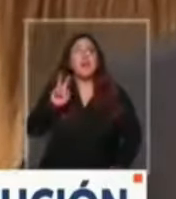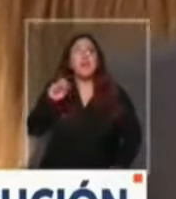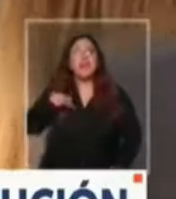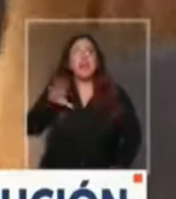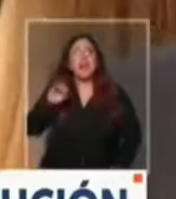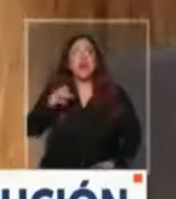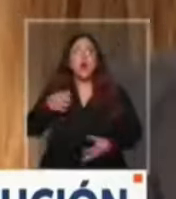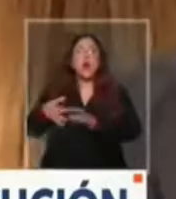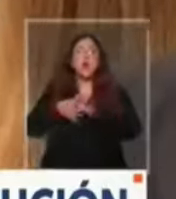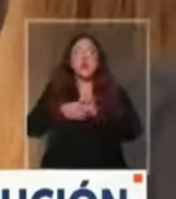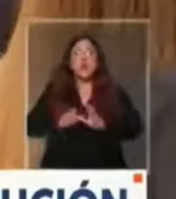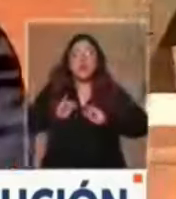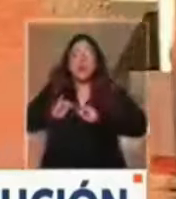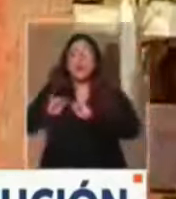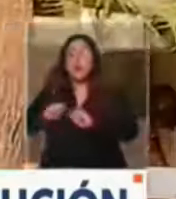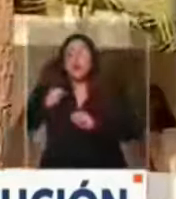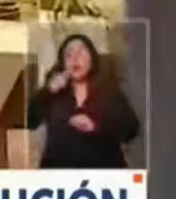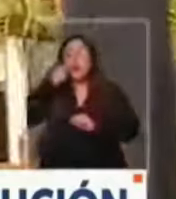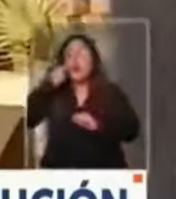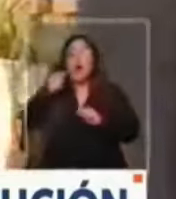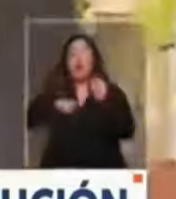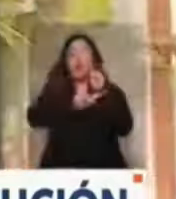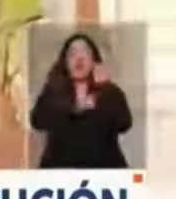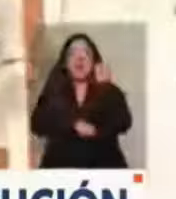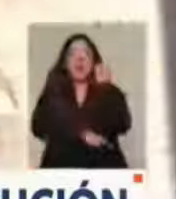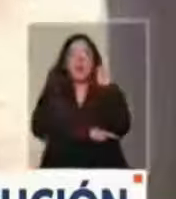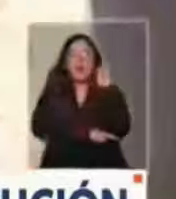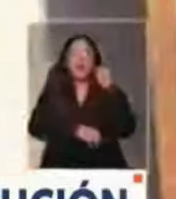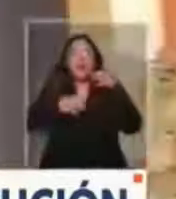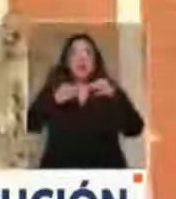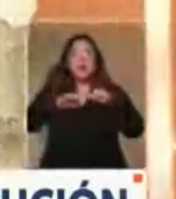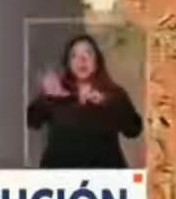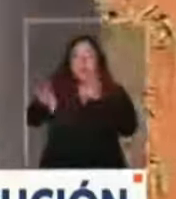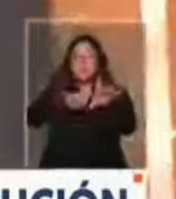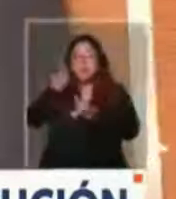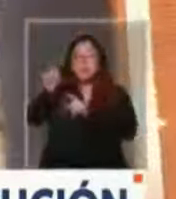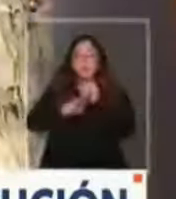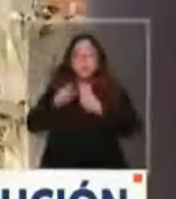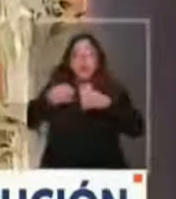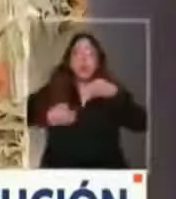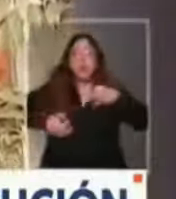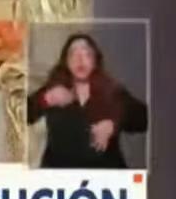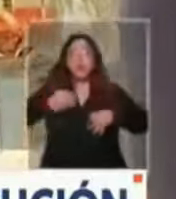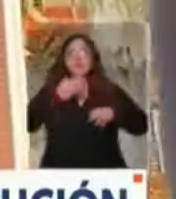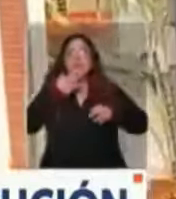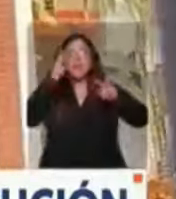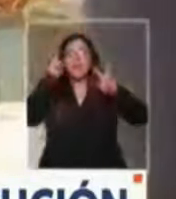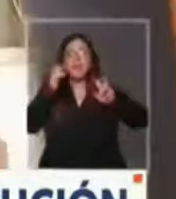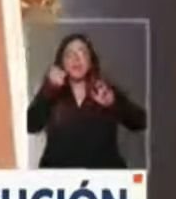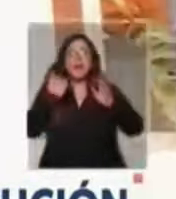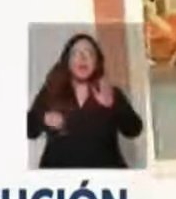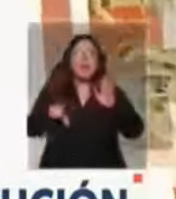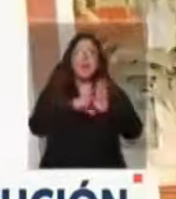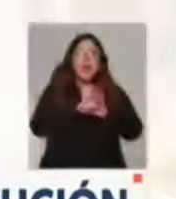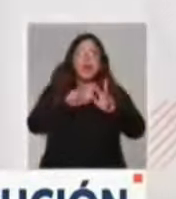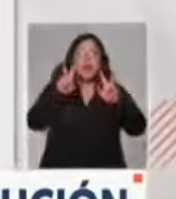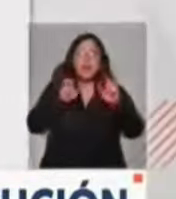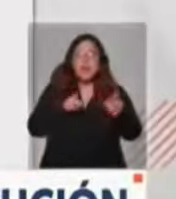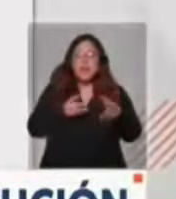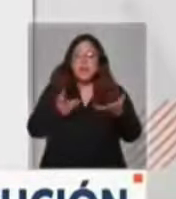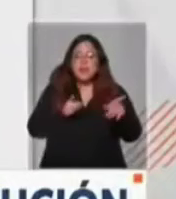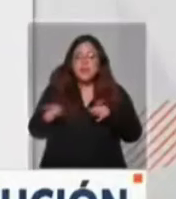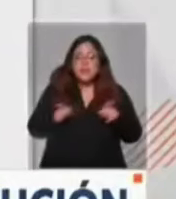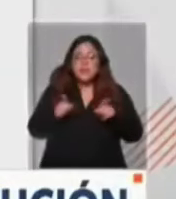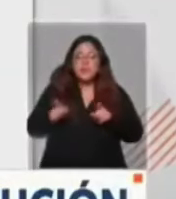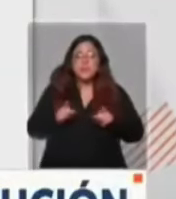además eh cometió actos ilícitos del terreno financiero durante toda su vida como empresario el último de los